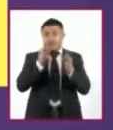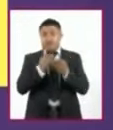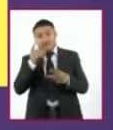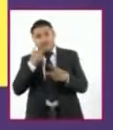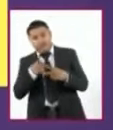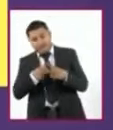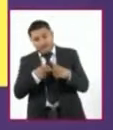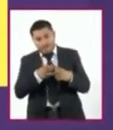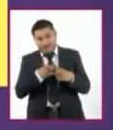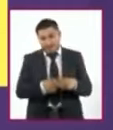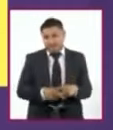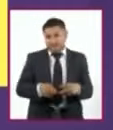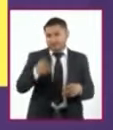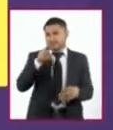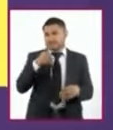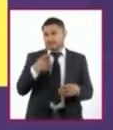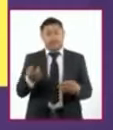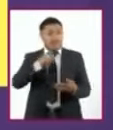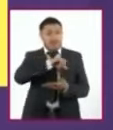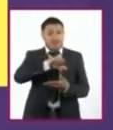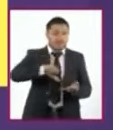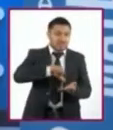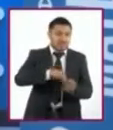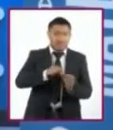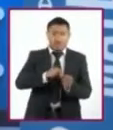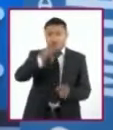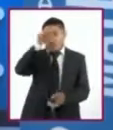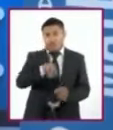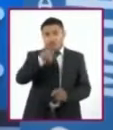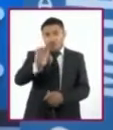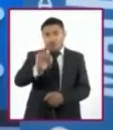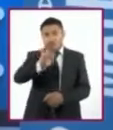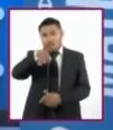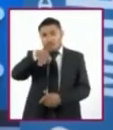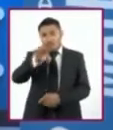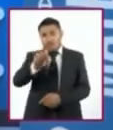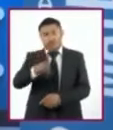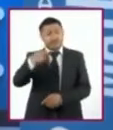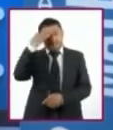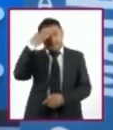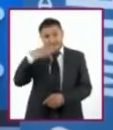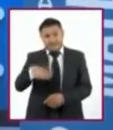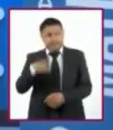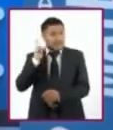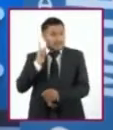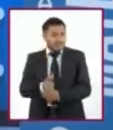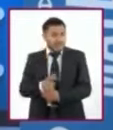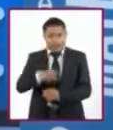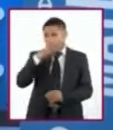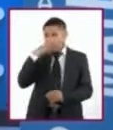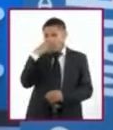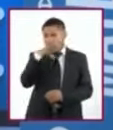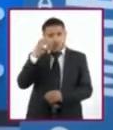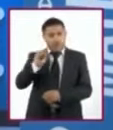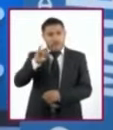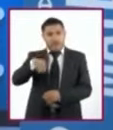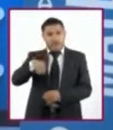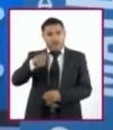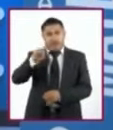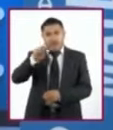considerado con relación a un centro o un eje. Para saber si la foto es simétrica, debemos ver si cumple con